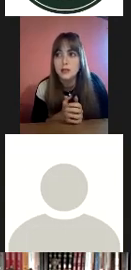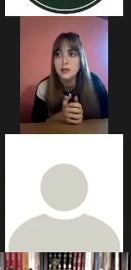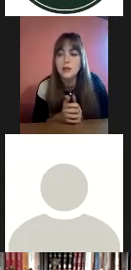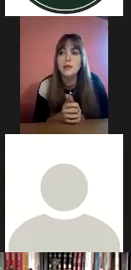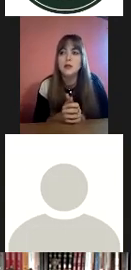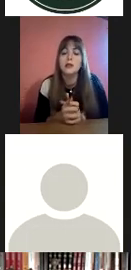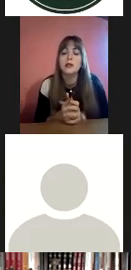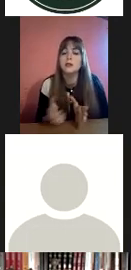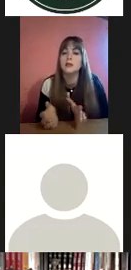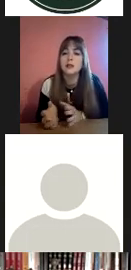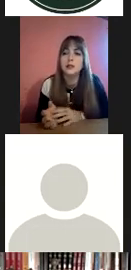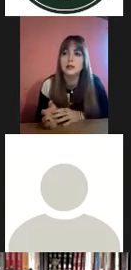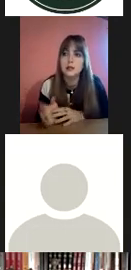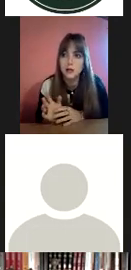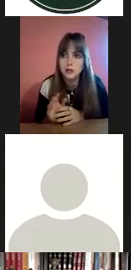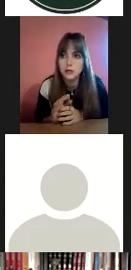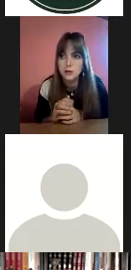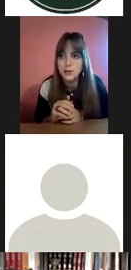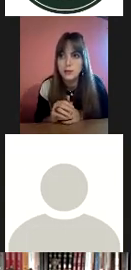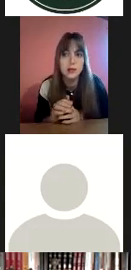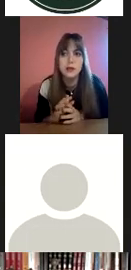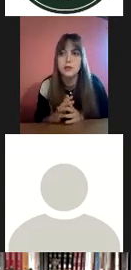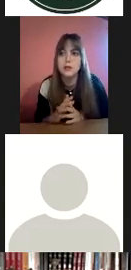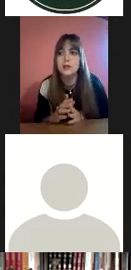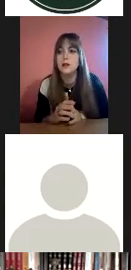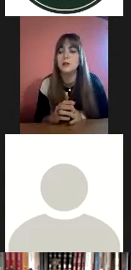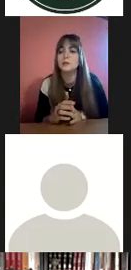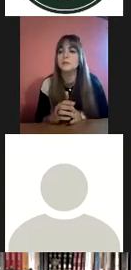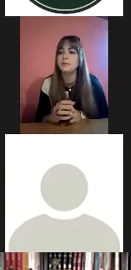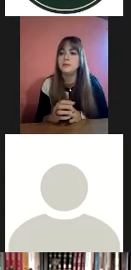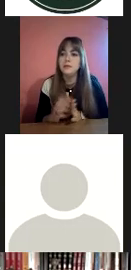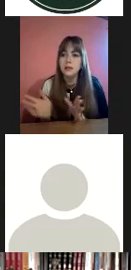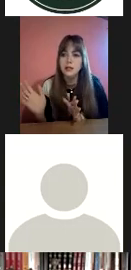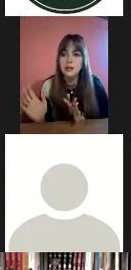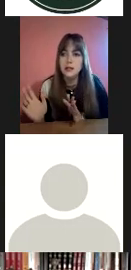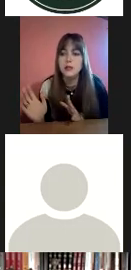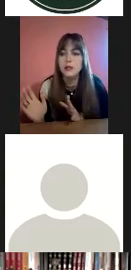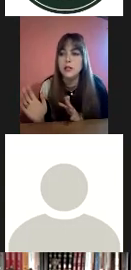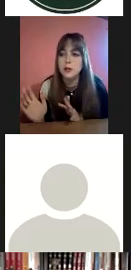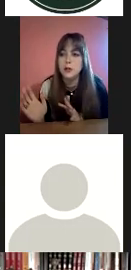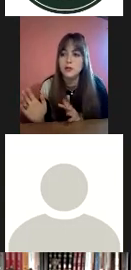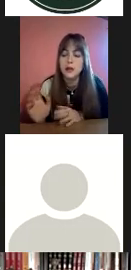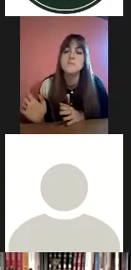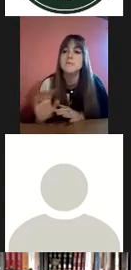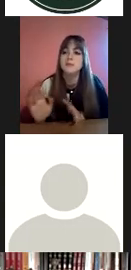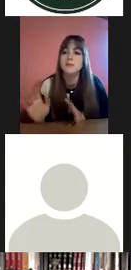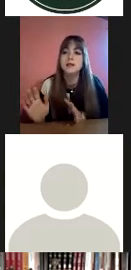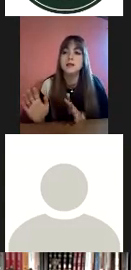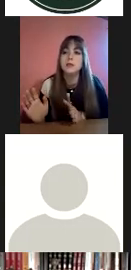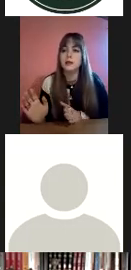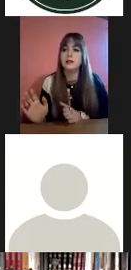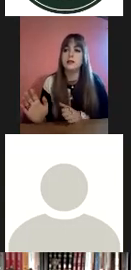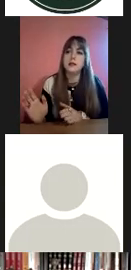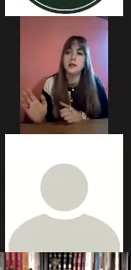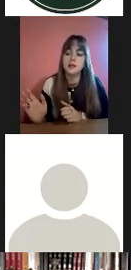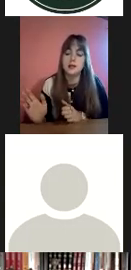y asimismo estar dentro de nuestra casa. Bueno, estos animales viven ahí adentro en esas jaulas. Cajas con cachorros, básico,